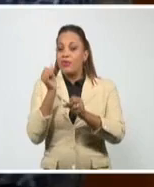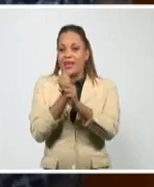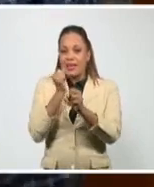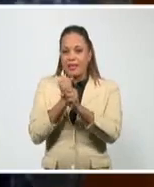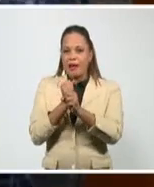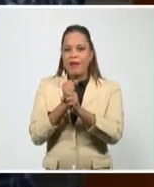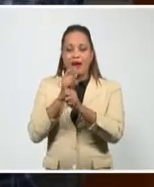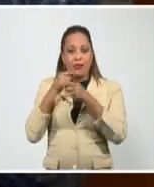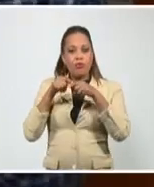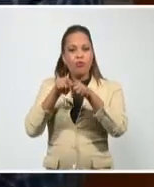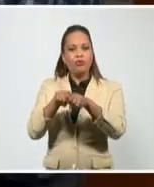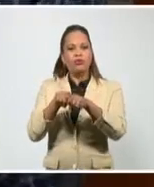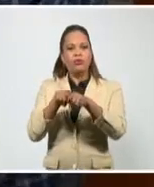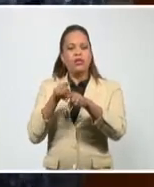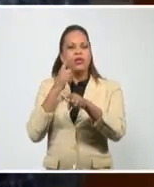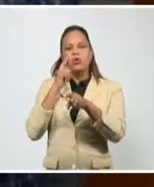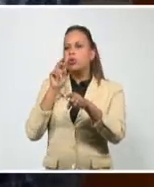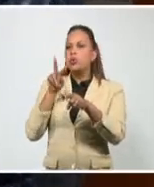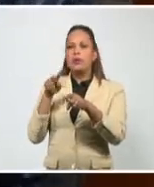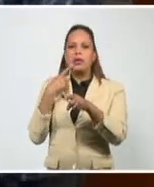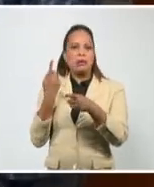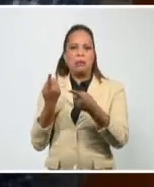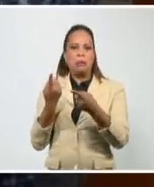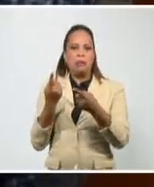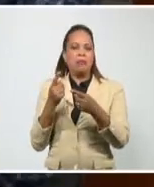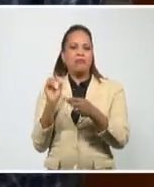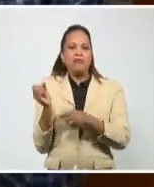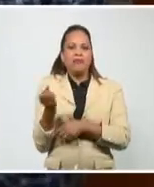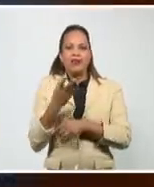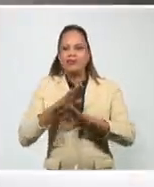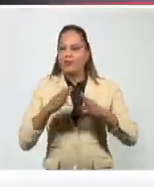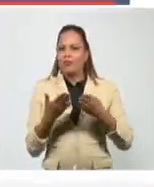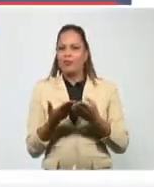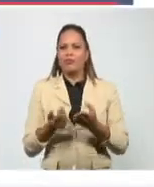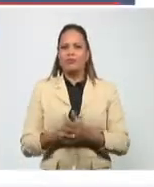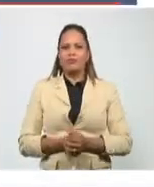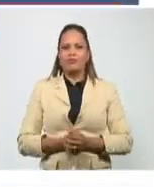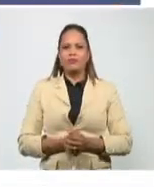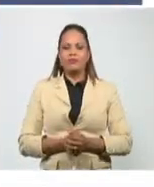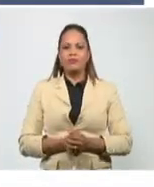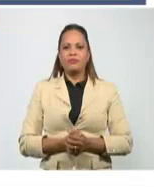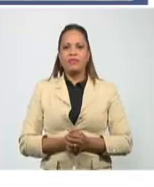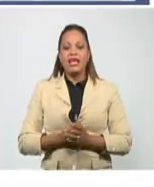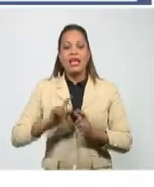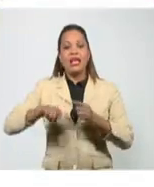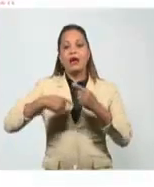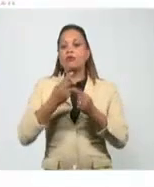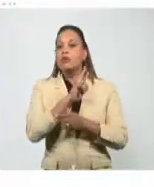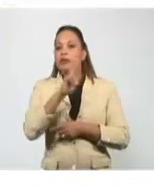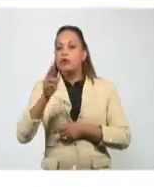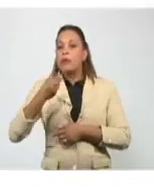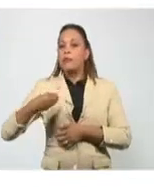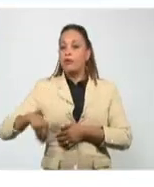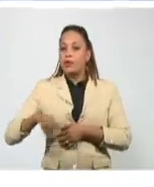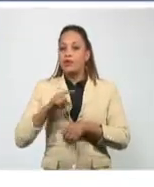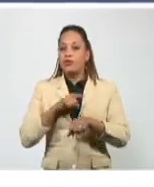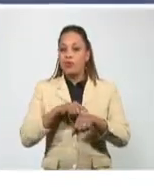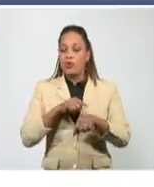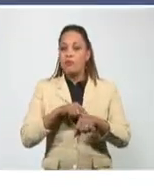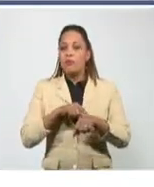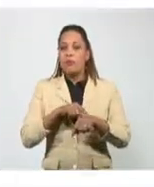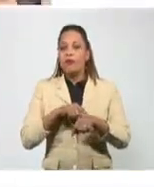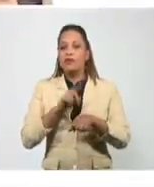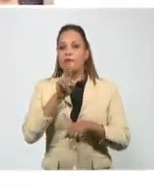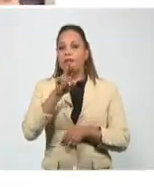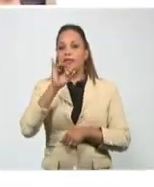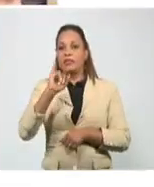que no hay manera de que se pronuncien en ese sentido, y eso también es muy gráfico. La contrarrevolución aprovechó los sucesos del 27 de